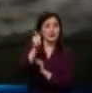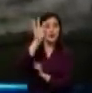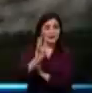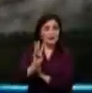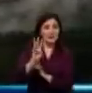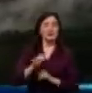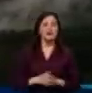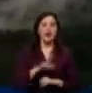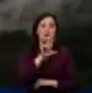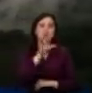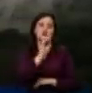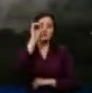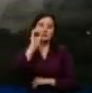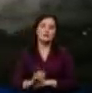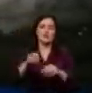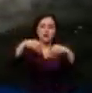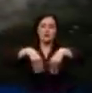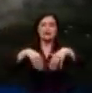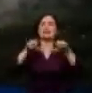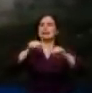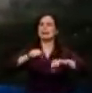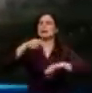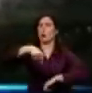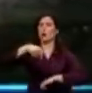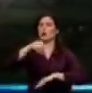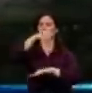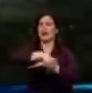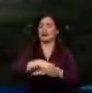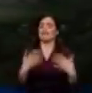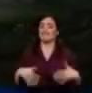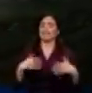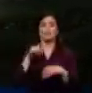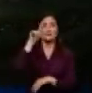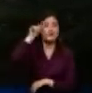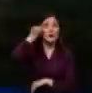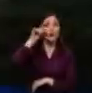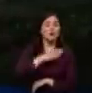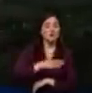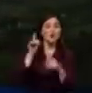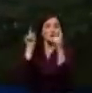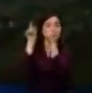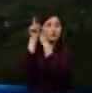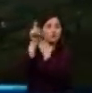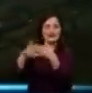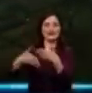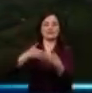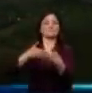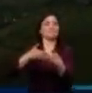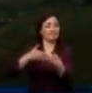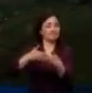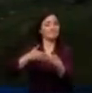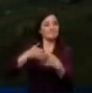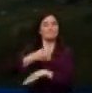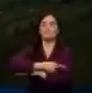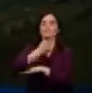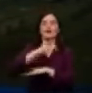grados. 30% de probabilidad de precipitaciones para horas de la tarde. Les recordamos que el teleférico permanece cerrado desde el día